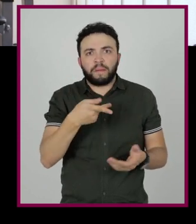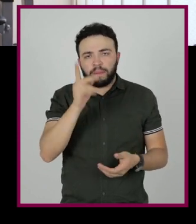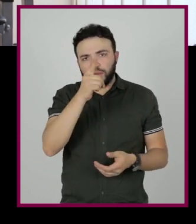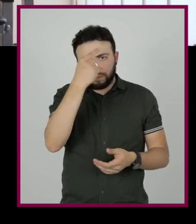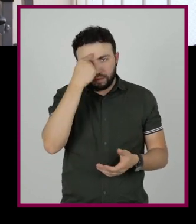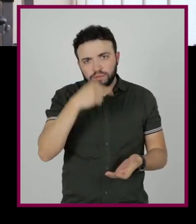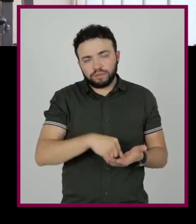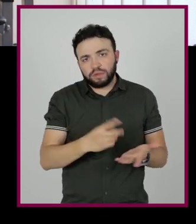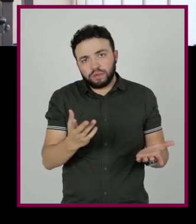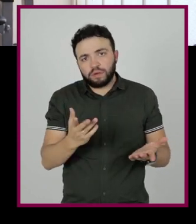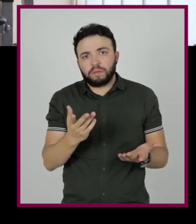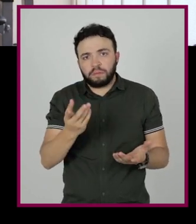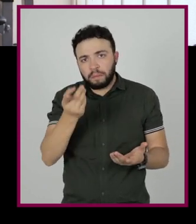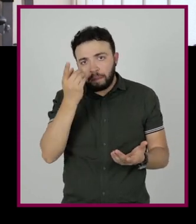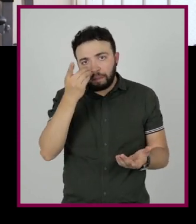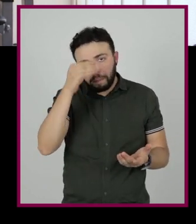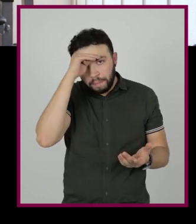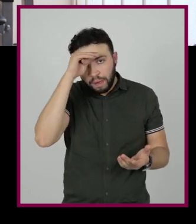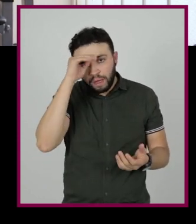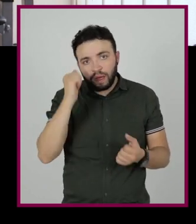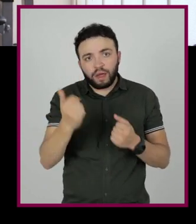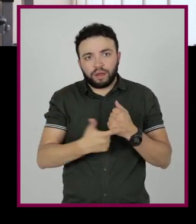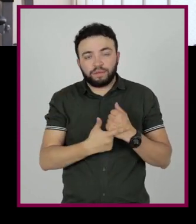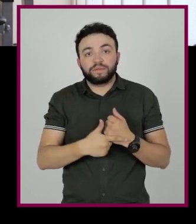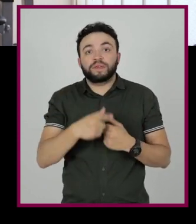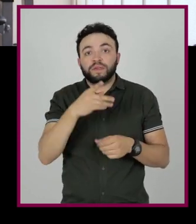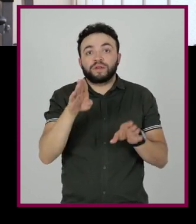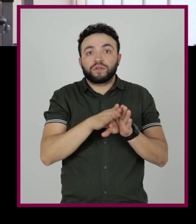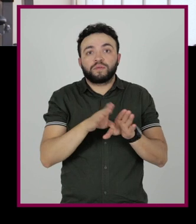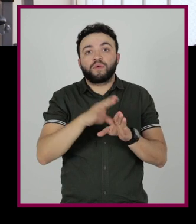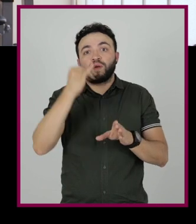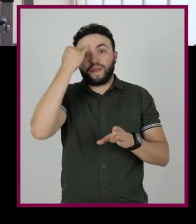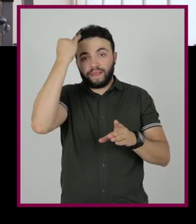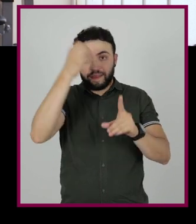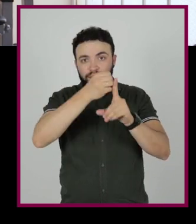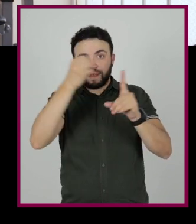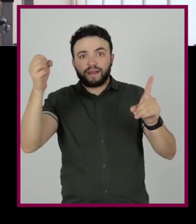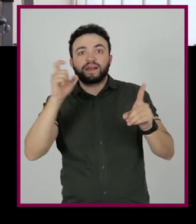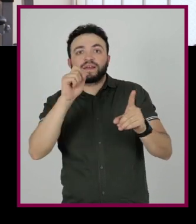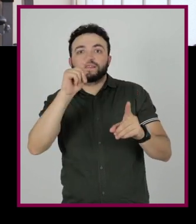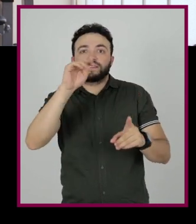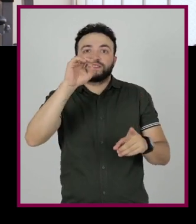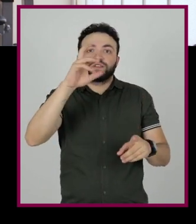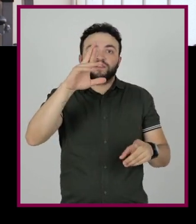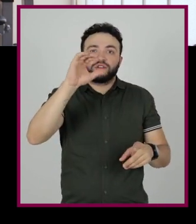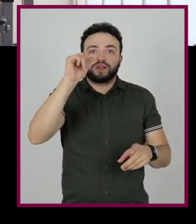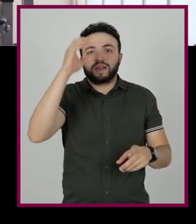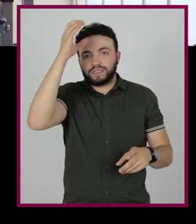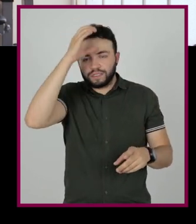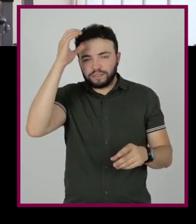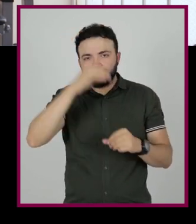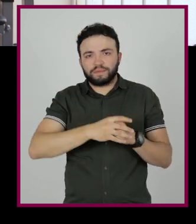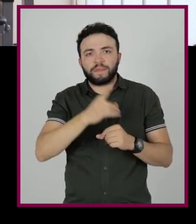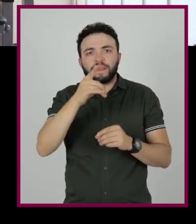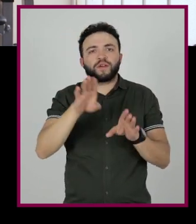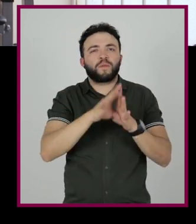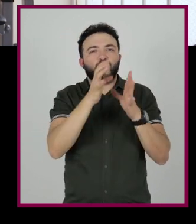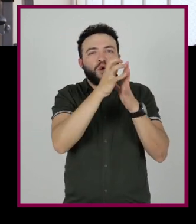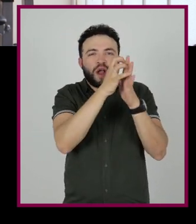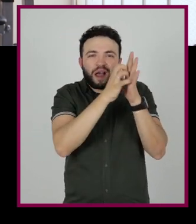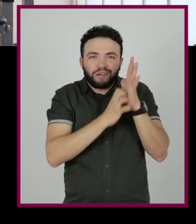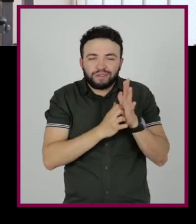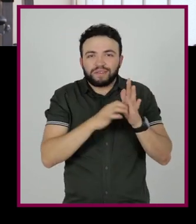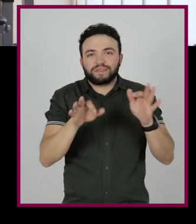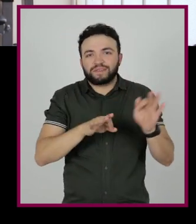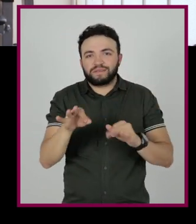nos servirá para identificar y comparar rápidamente las ideas y temas principales de las teorías científicas. Es ahorrarte la mitad